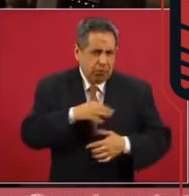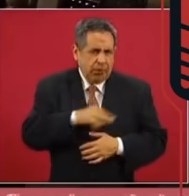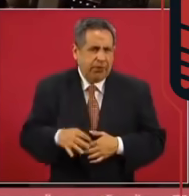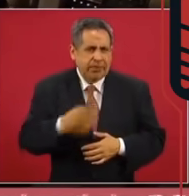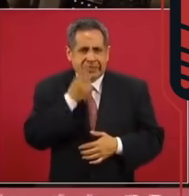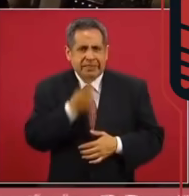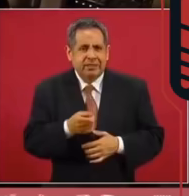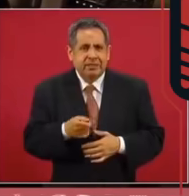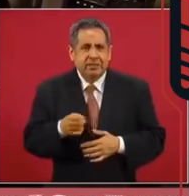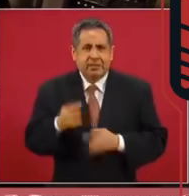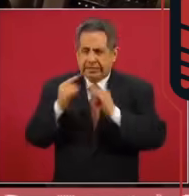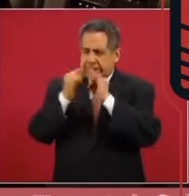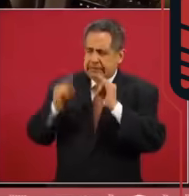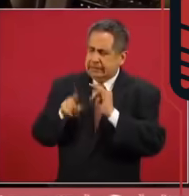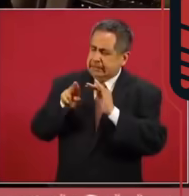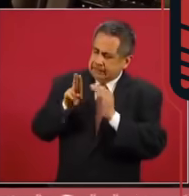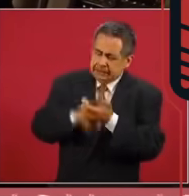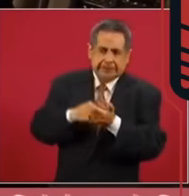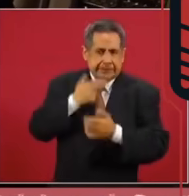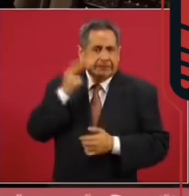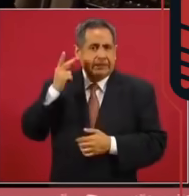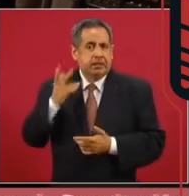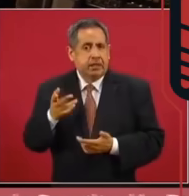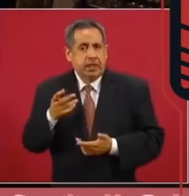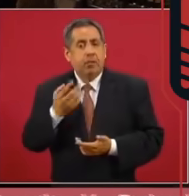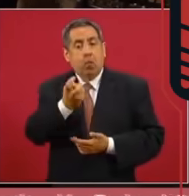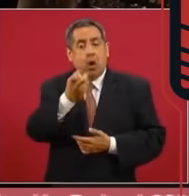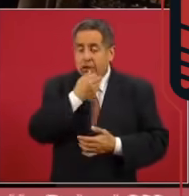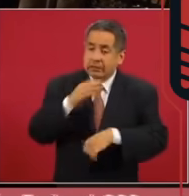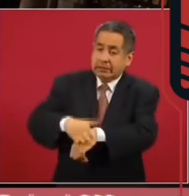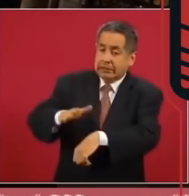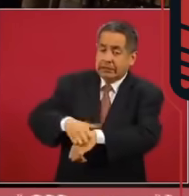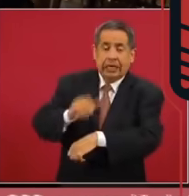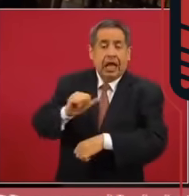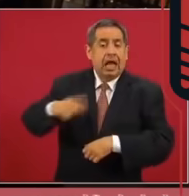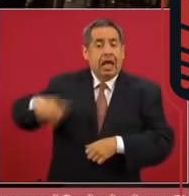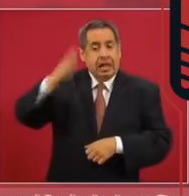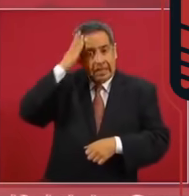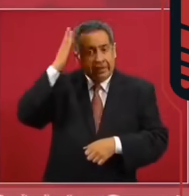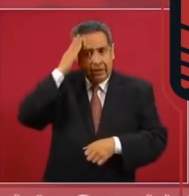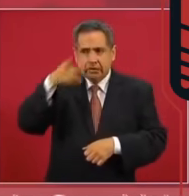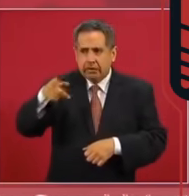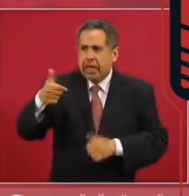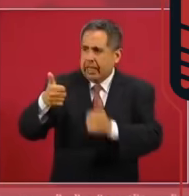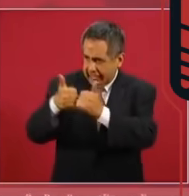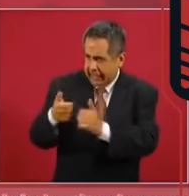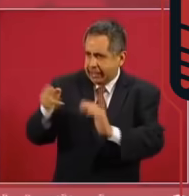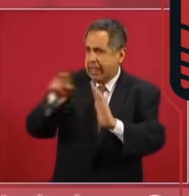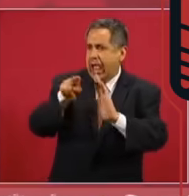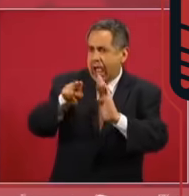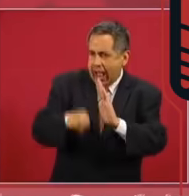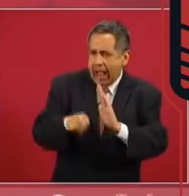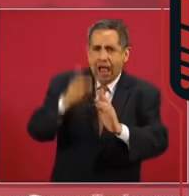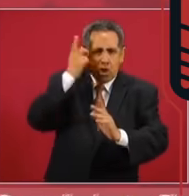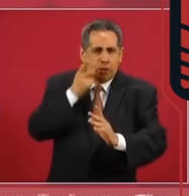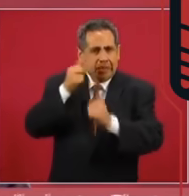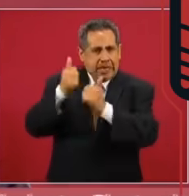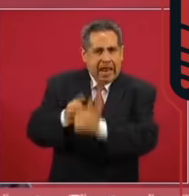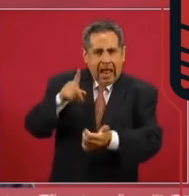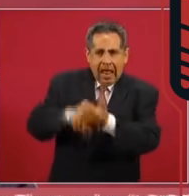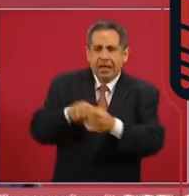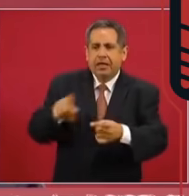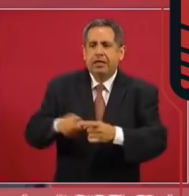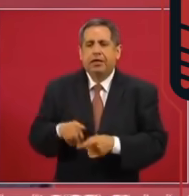para decirle a los dirigentes que se queden con